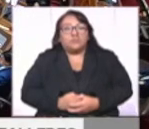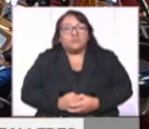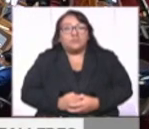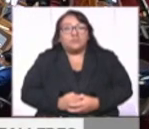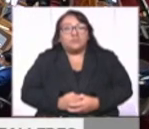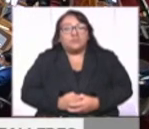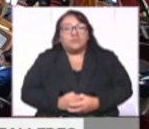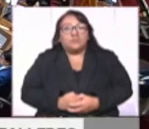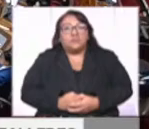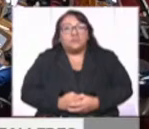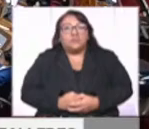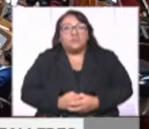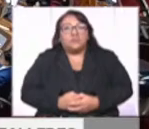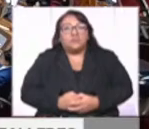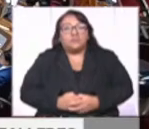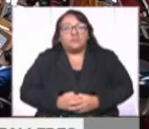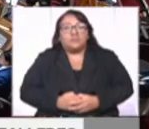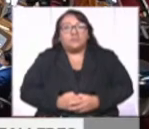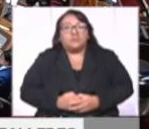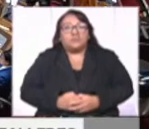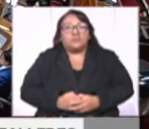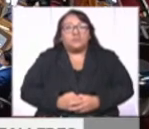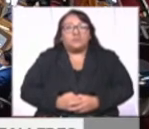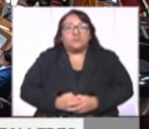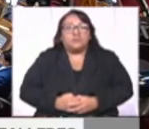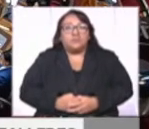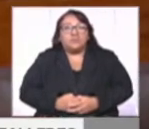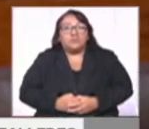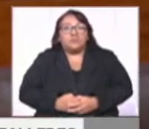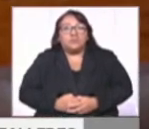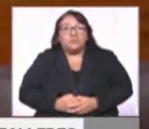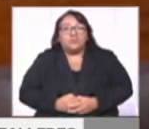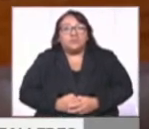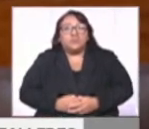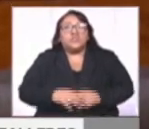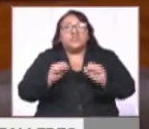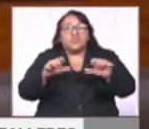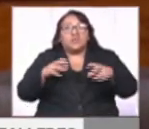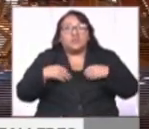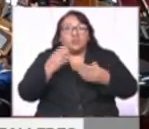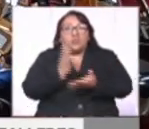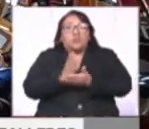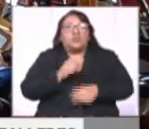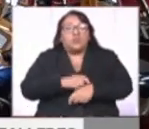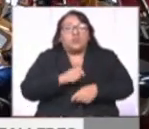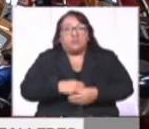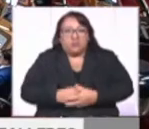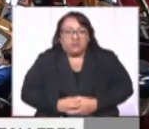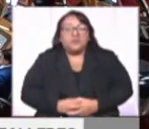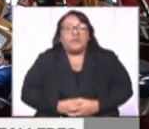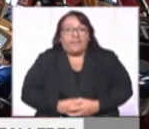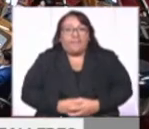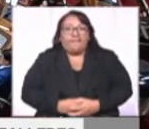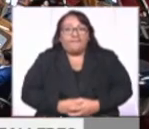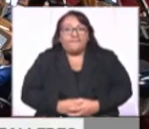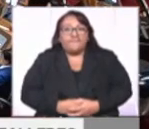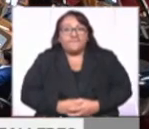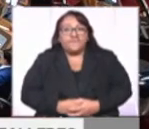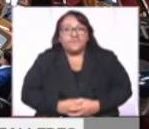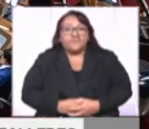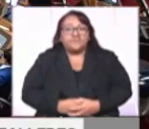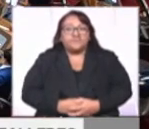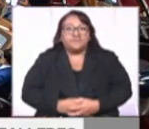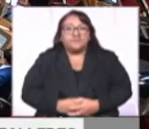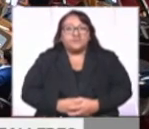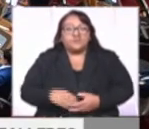Congresista Revilla, sea usted puntual. ¿Acepta o no acepta la cuestión? Sí, presidente, se acepta el cuarto intermedio. Cuarto intermedio, señor.